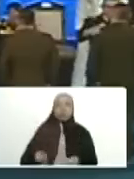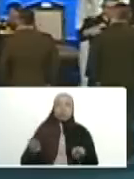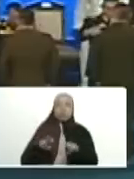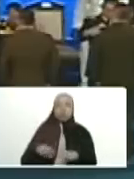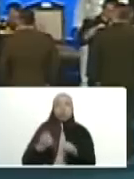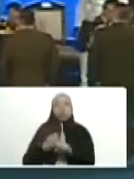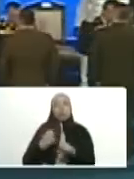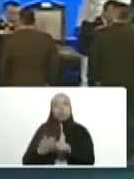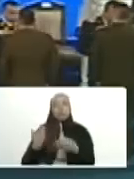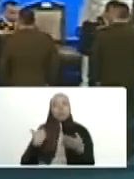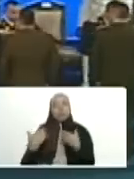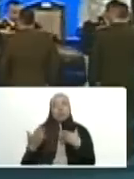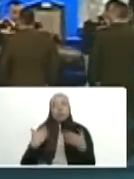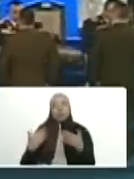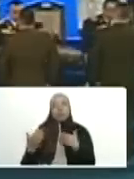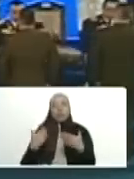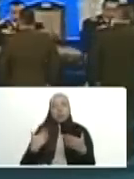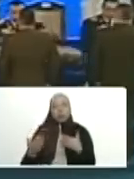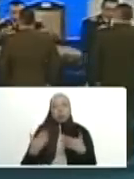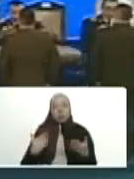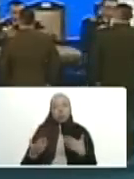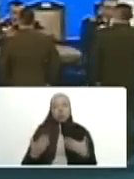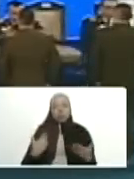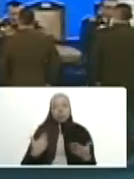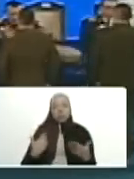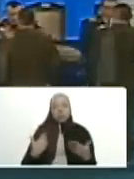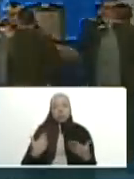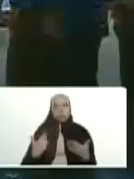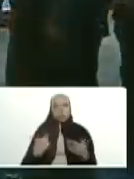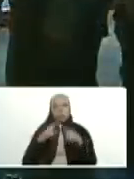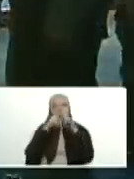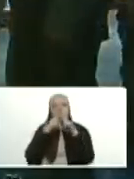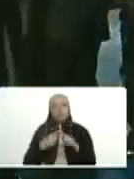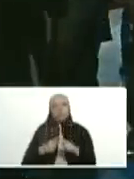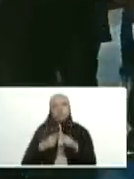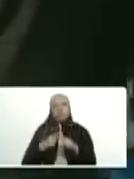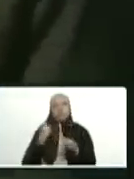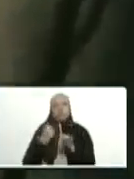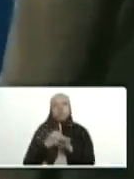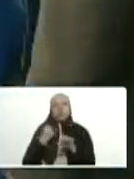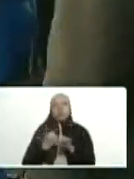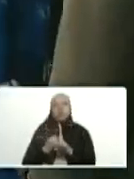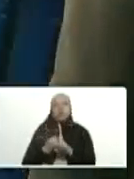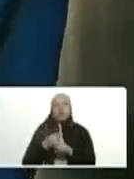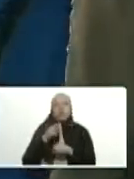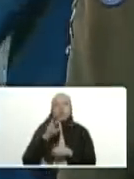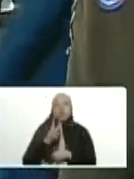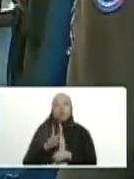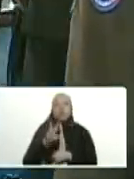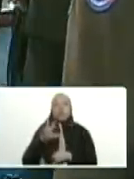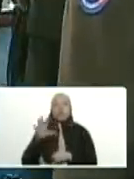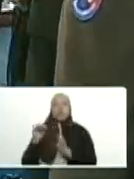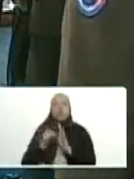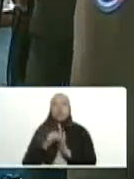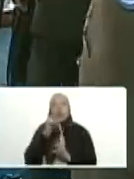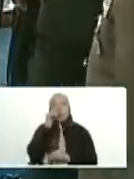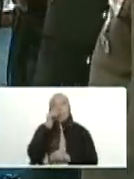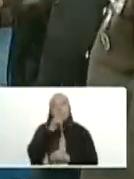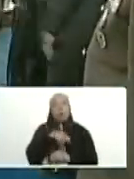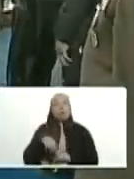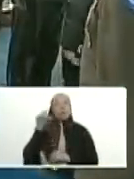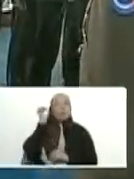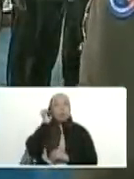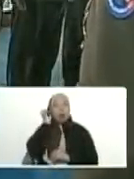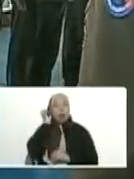prestar servicios como reservistas. Además, esta cifra de efectivos activos se aproxima a 235 mil hombres y mujeres